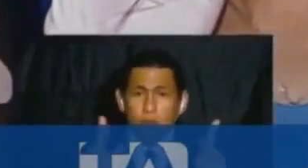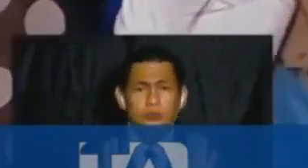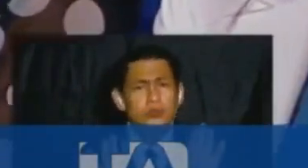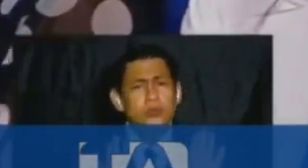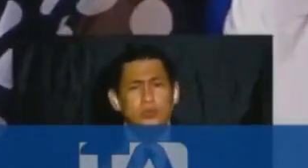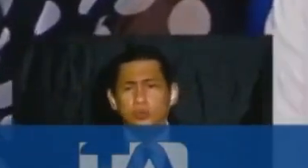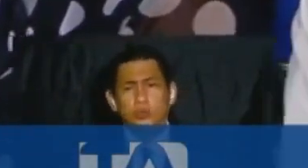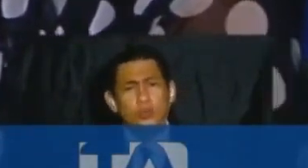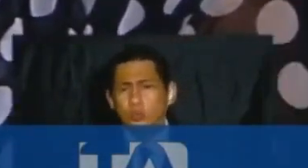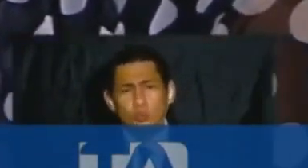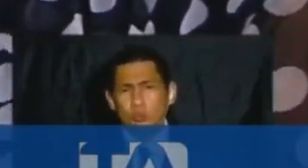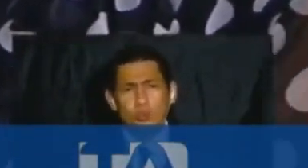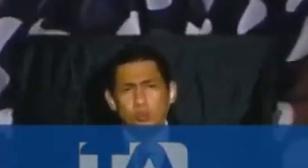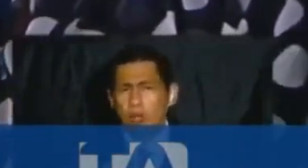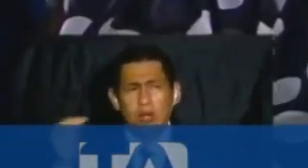Guayaquil.